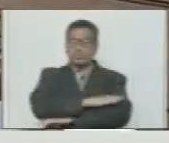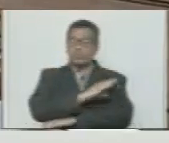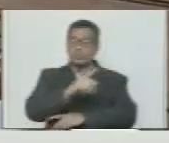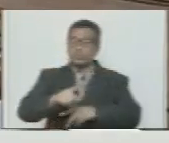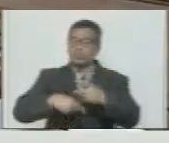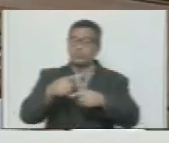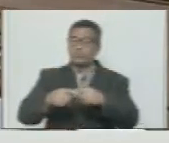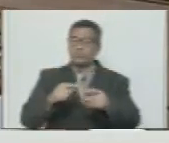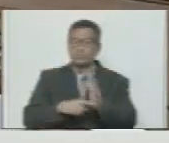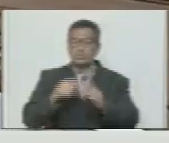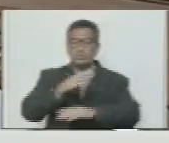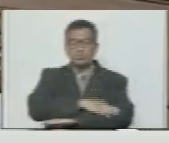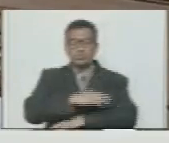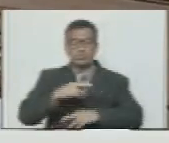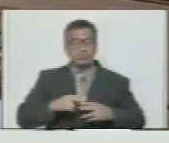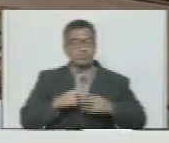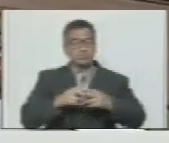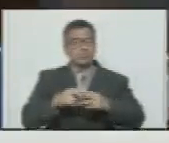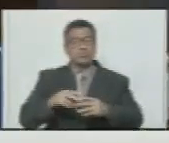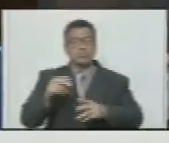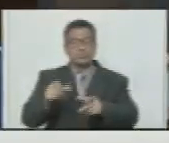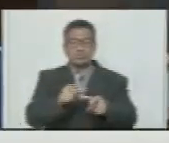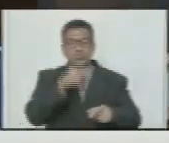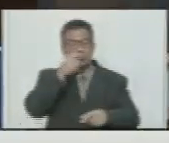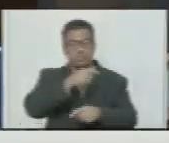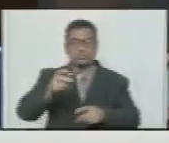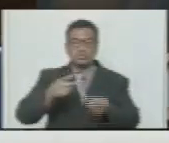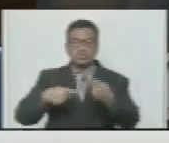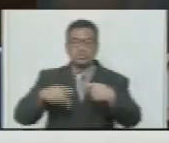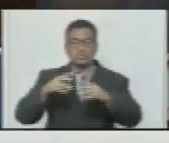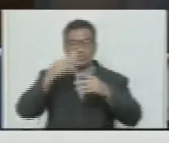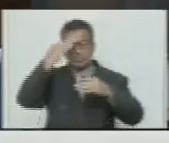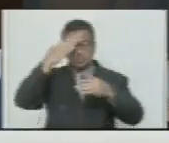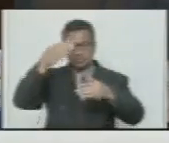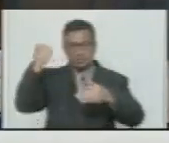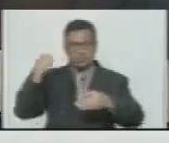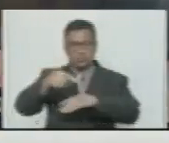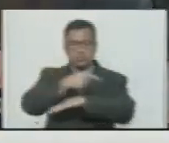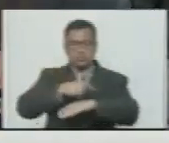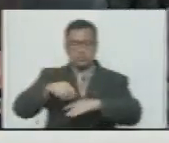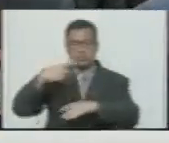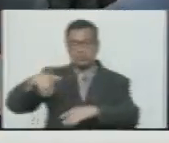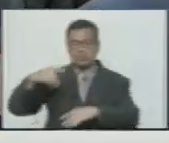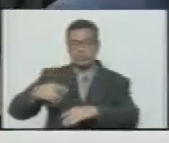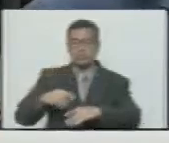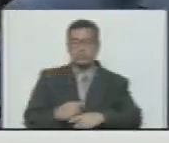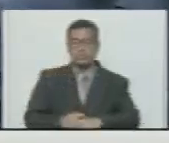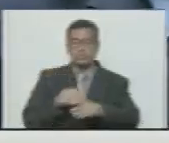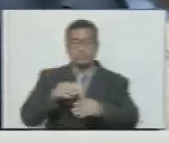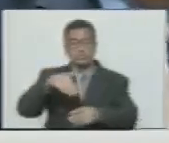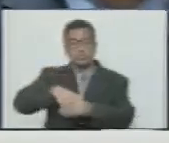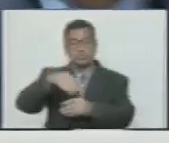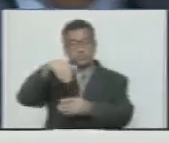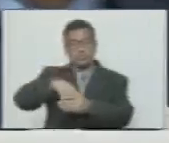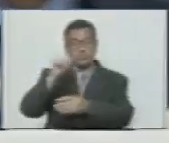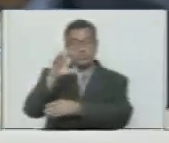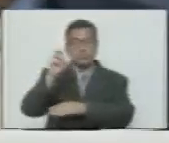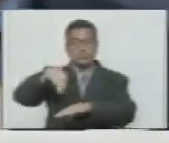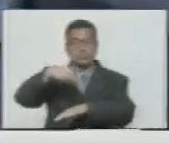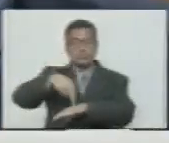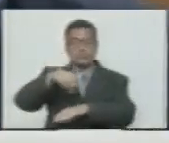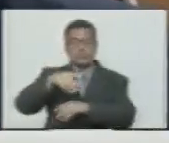actitud deliberante para la dignificación de los sectores populares olvidados por los gobernantes de la derecha. Fue electo diputado